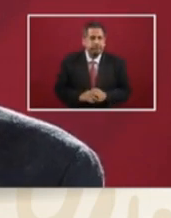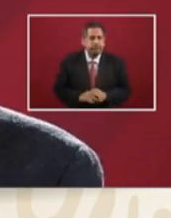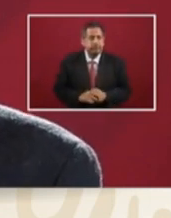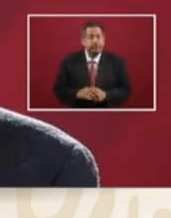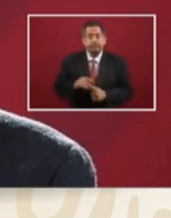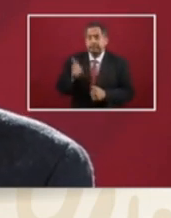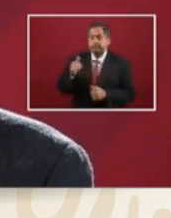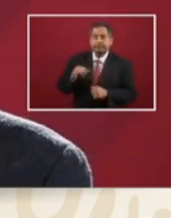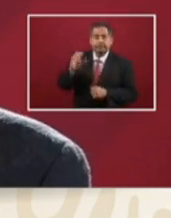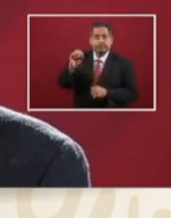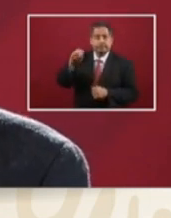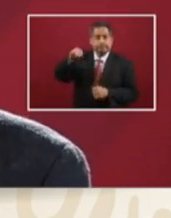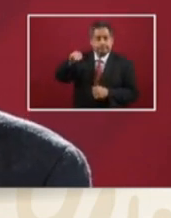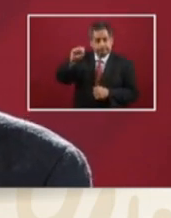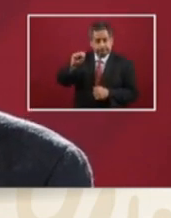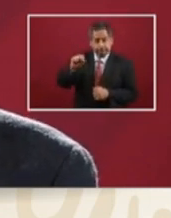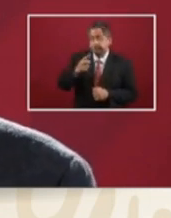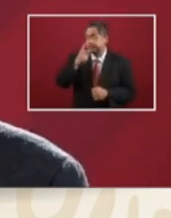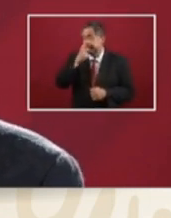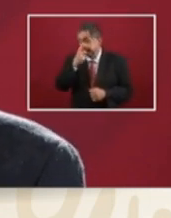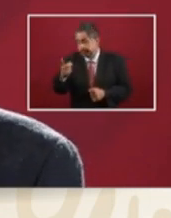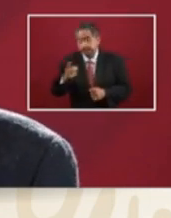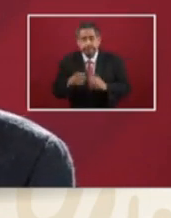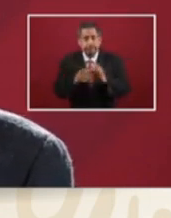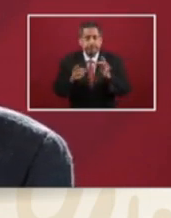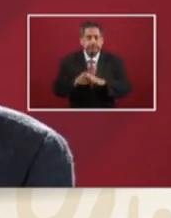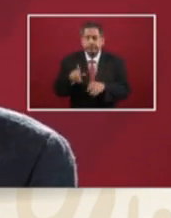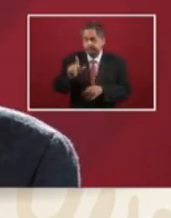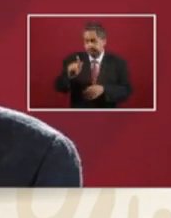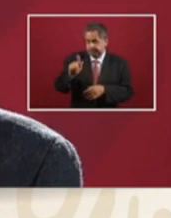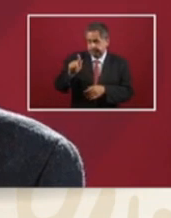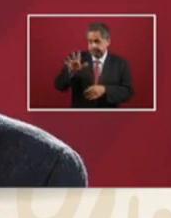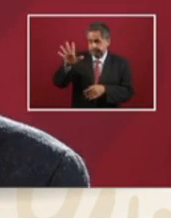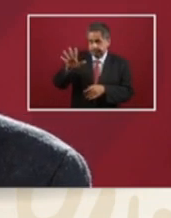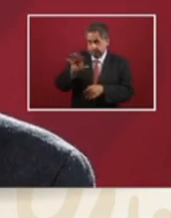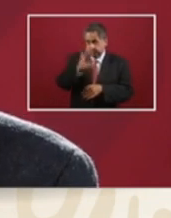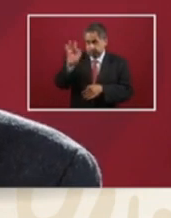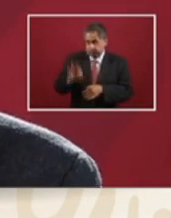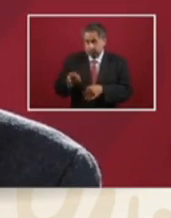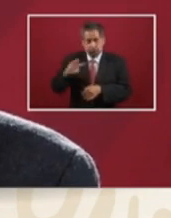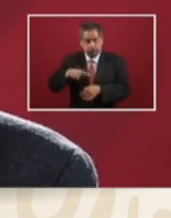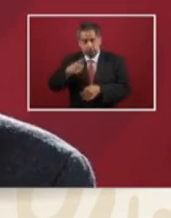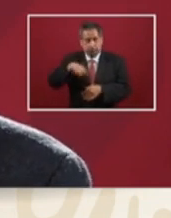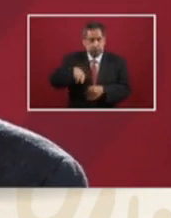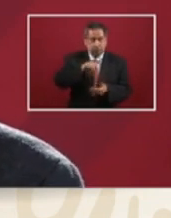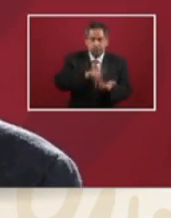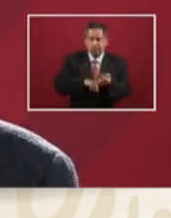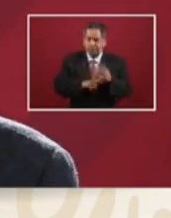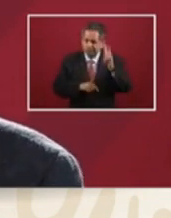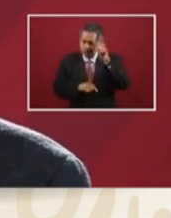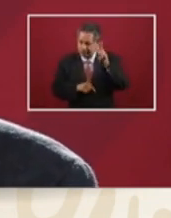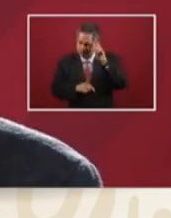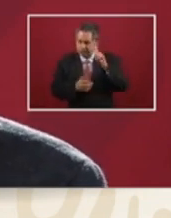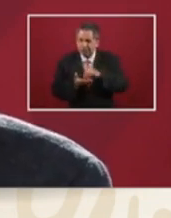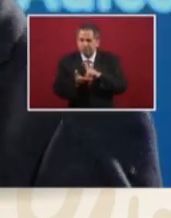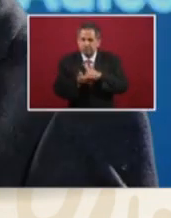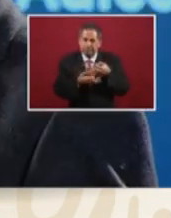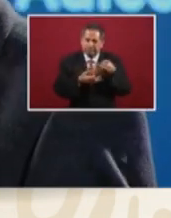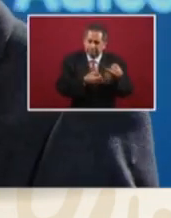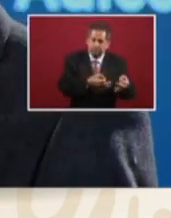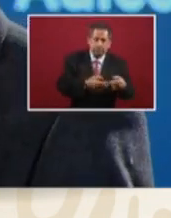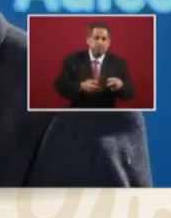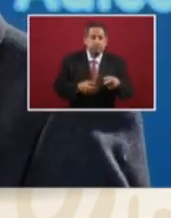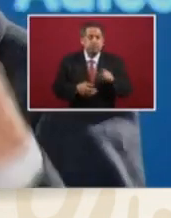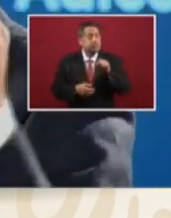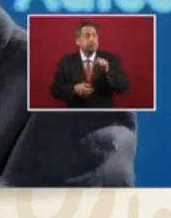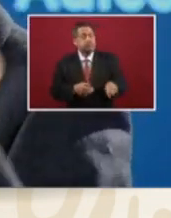de la Salud ha considerado que casi el 75% de las personas que tienen algún problema relacionado con sustancias también